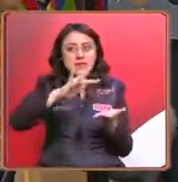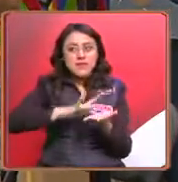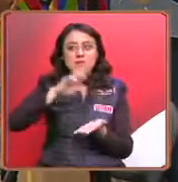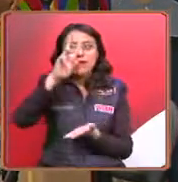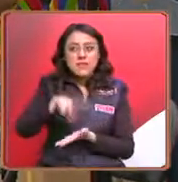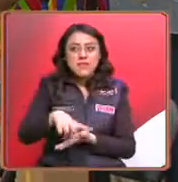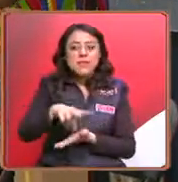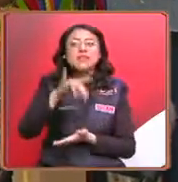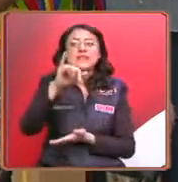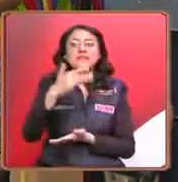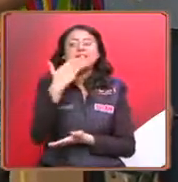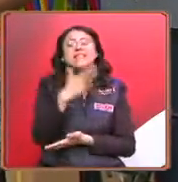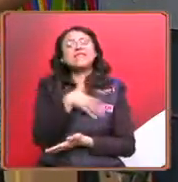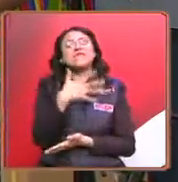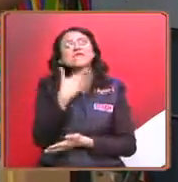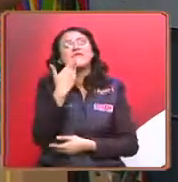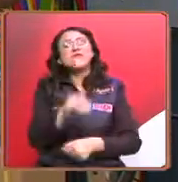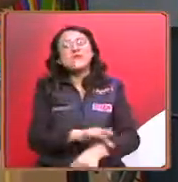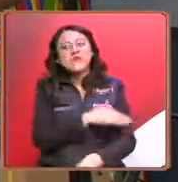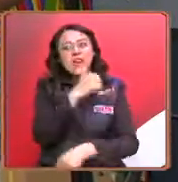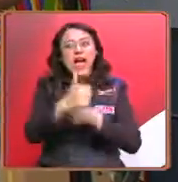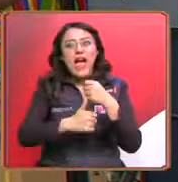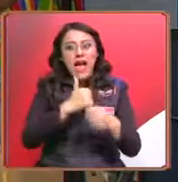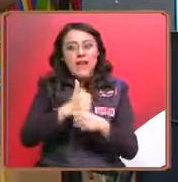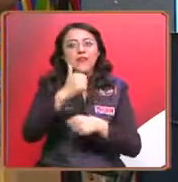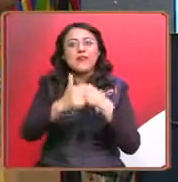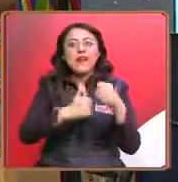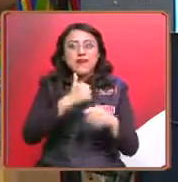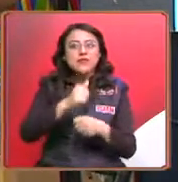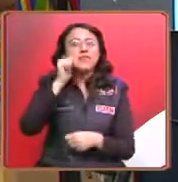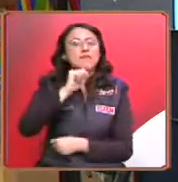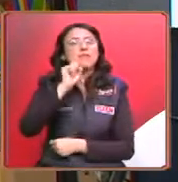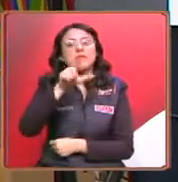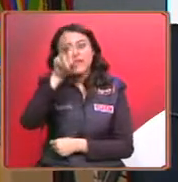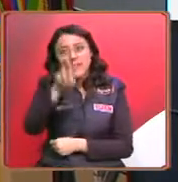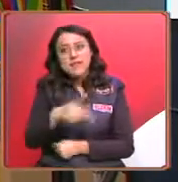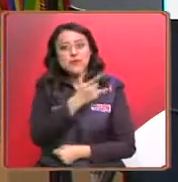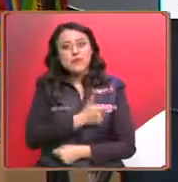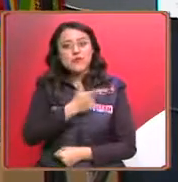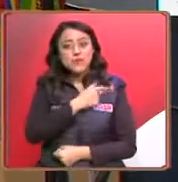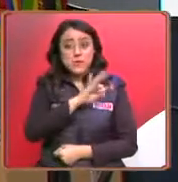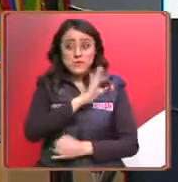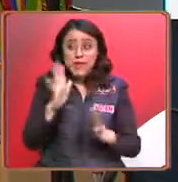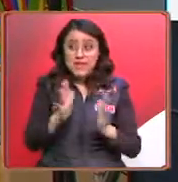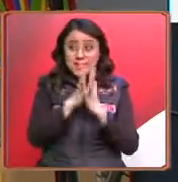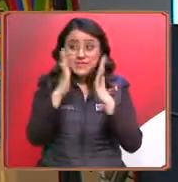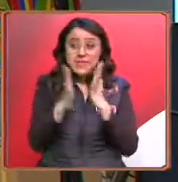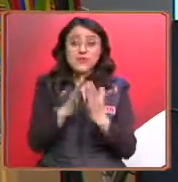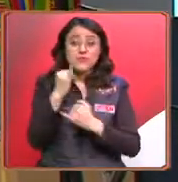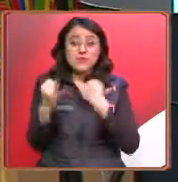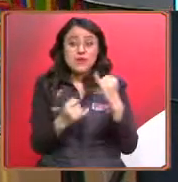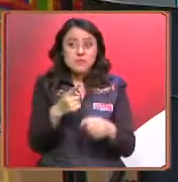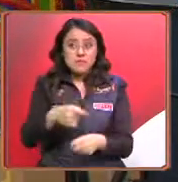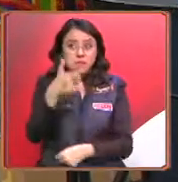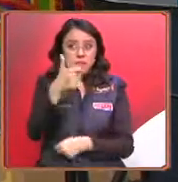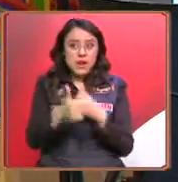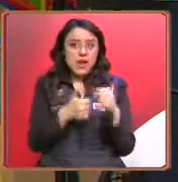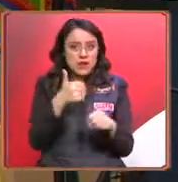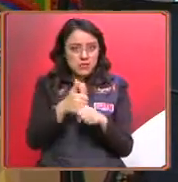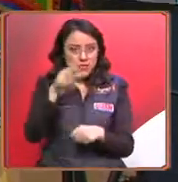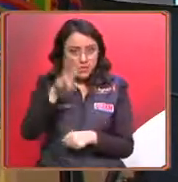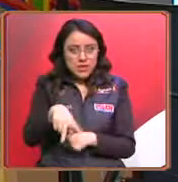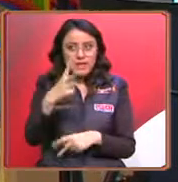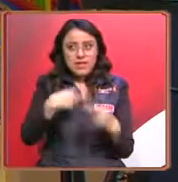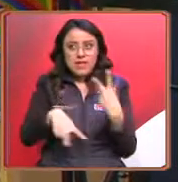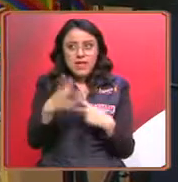Exactamente. Pues estoy muy emocionada. Como cada año, siempre es un gusto participar en el Juguetón. Y yo el primer año que llegué aquí a